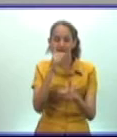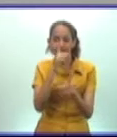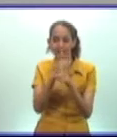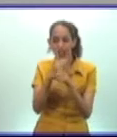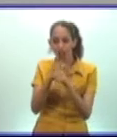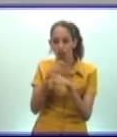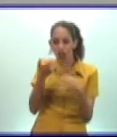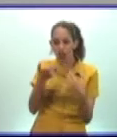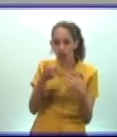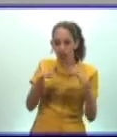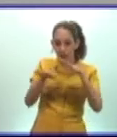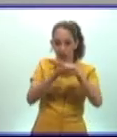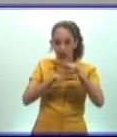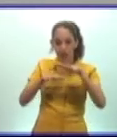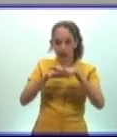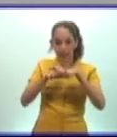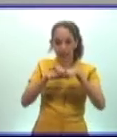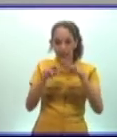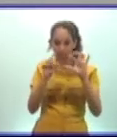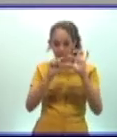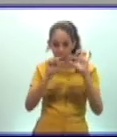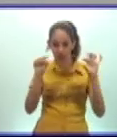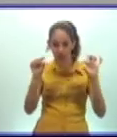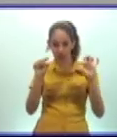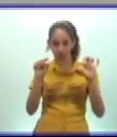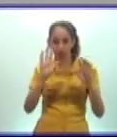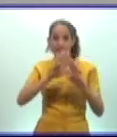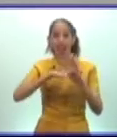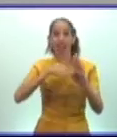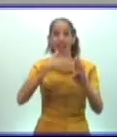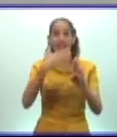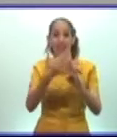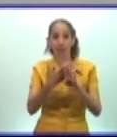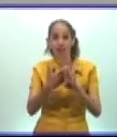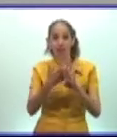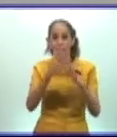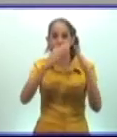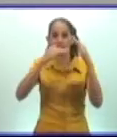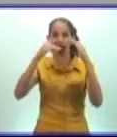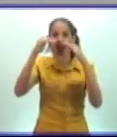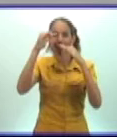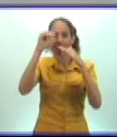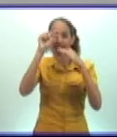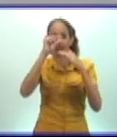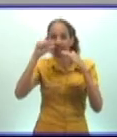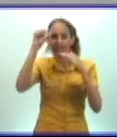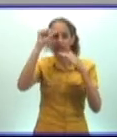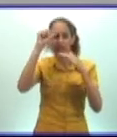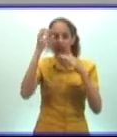las bases y después elevarlo a la 3.